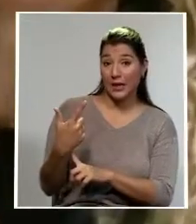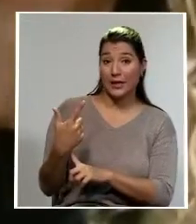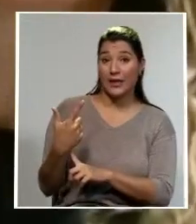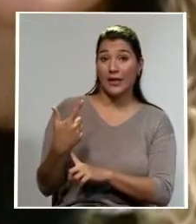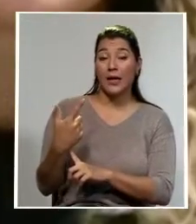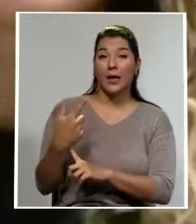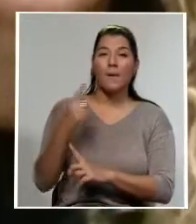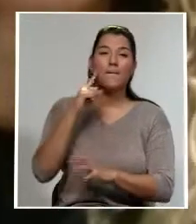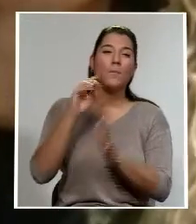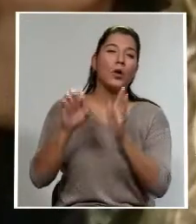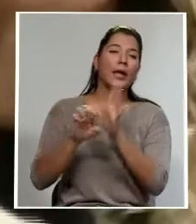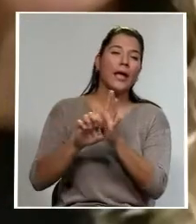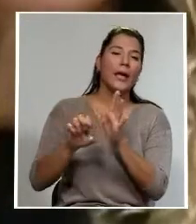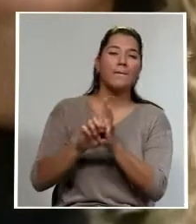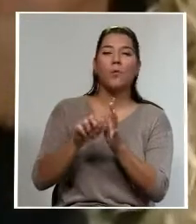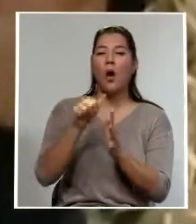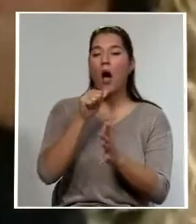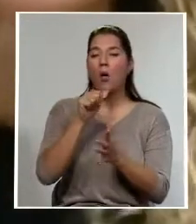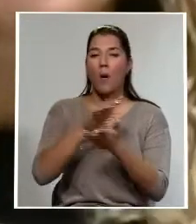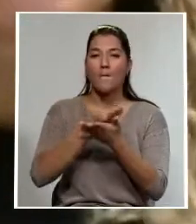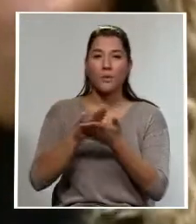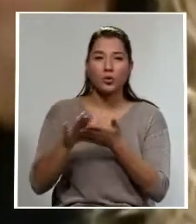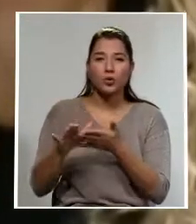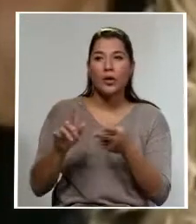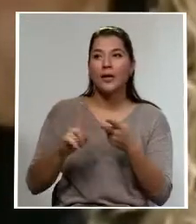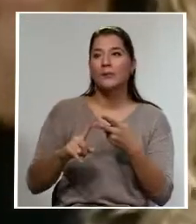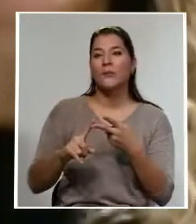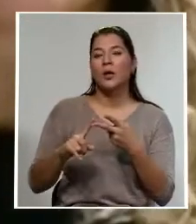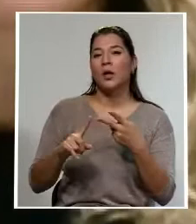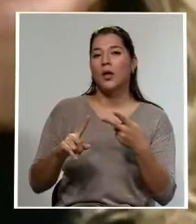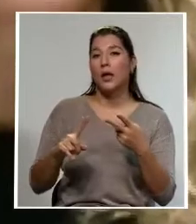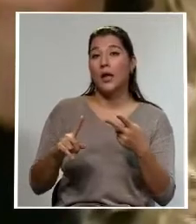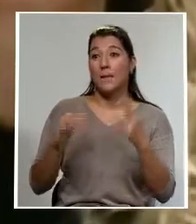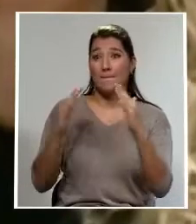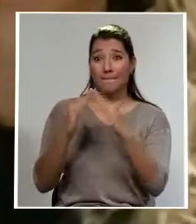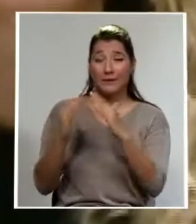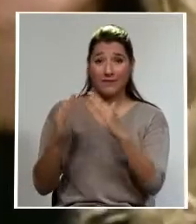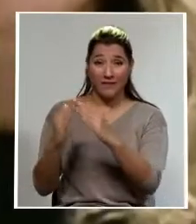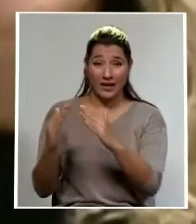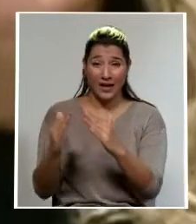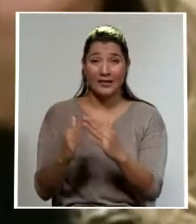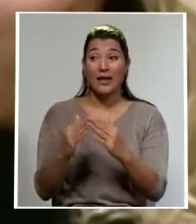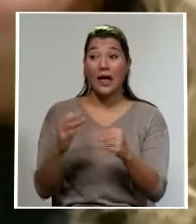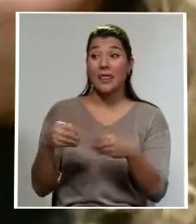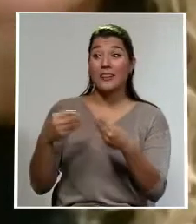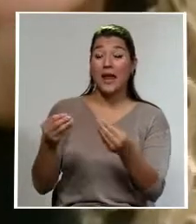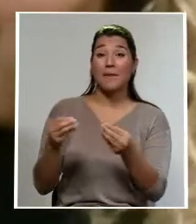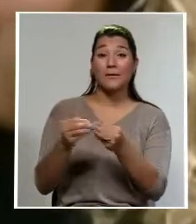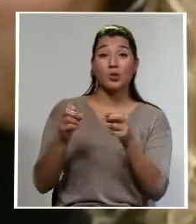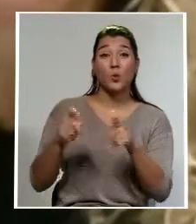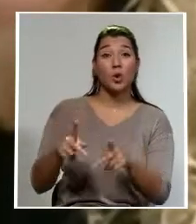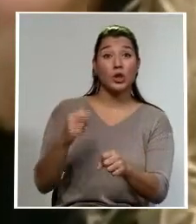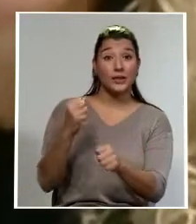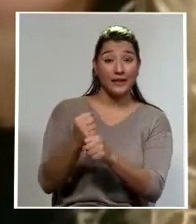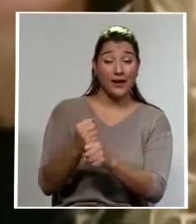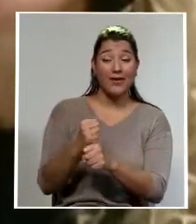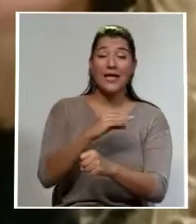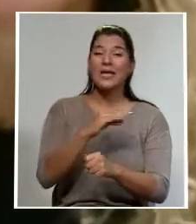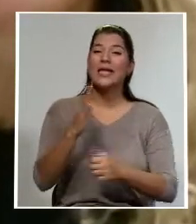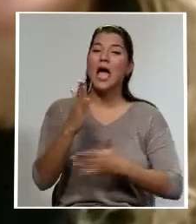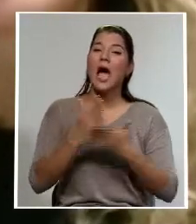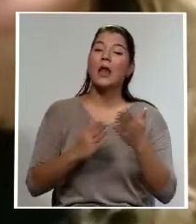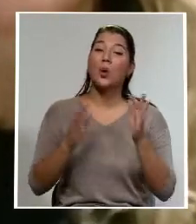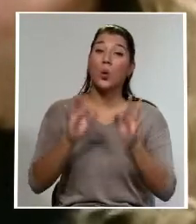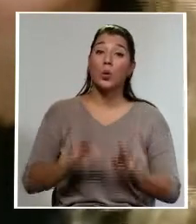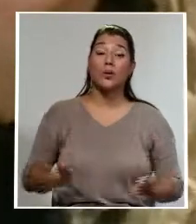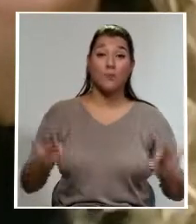de alcantarillado, agua potable, saneamiento, incluso vivienda, generación de empleo, y algo muy importante en este momento